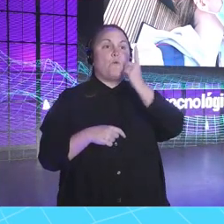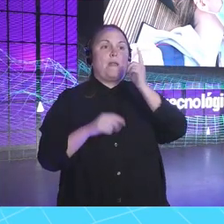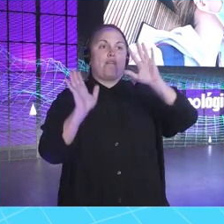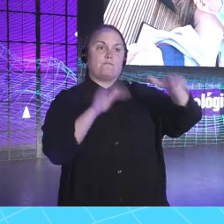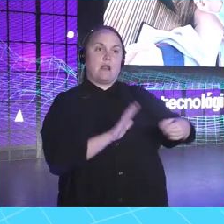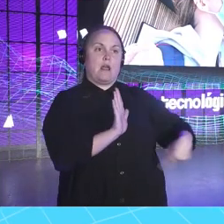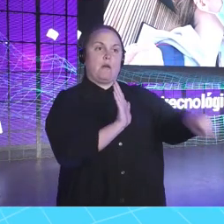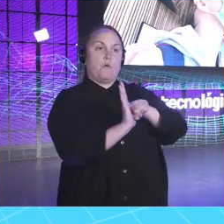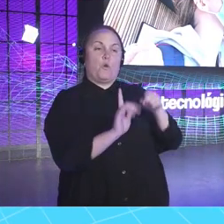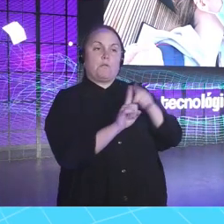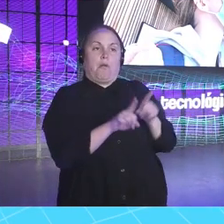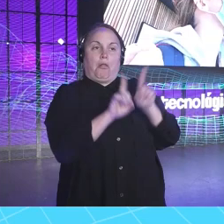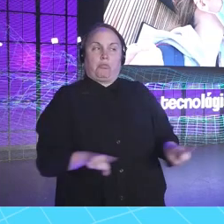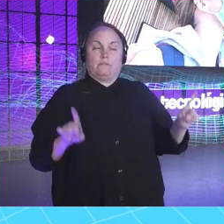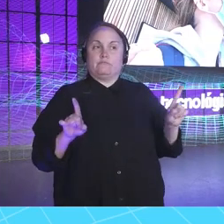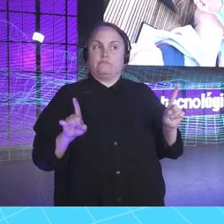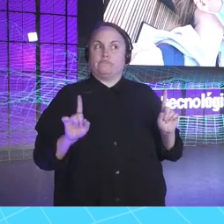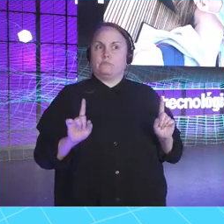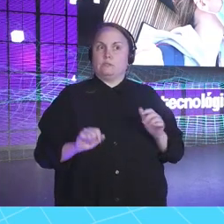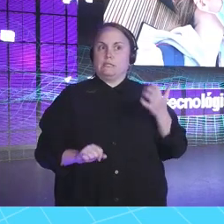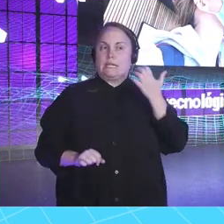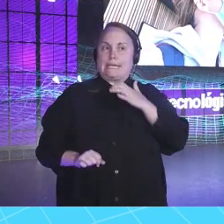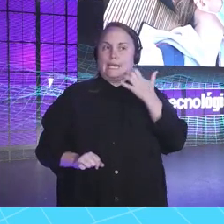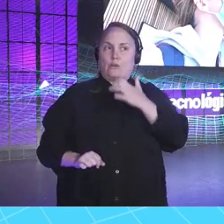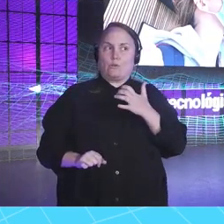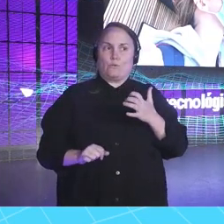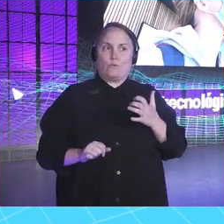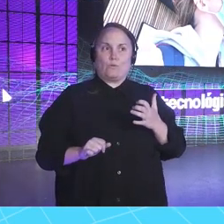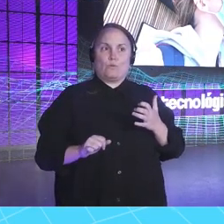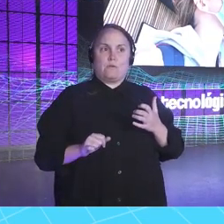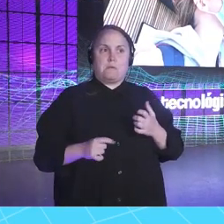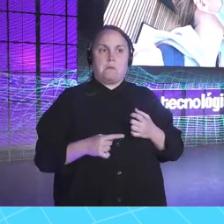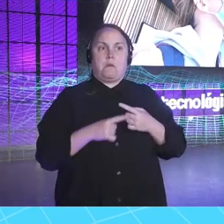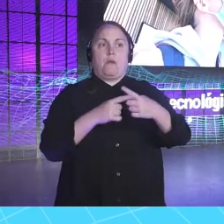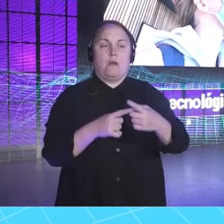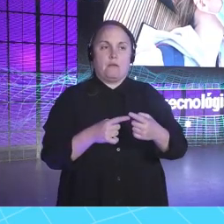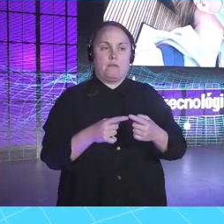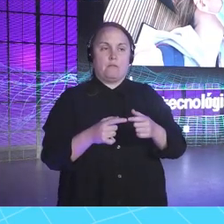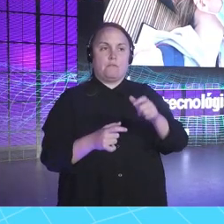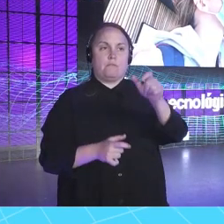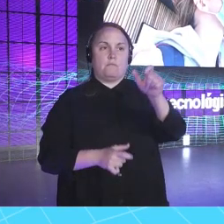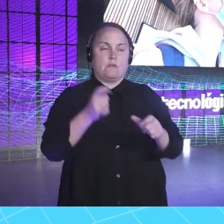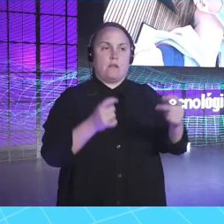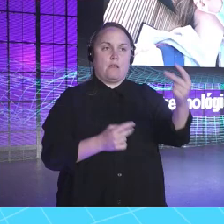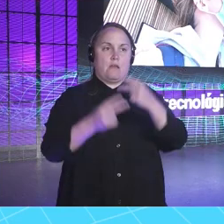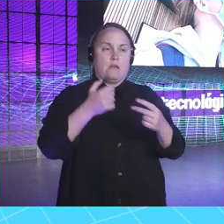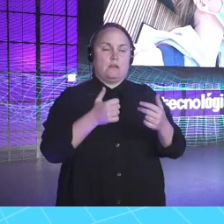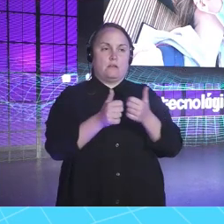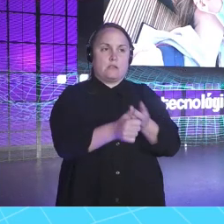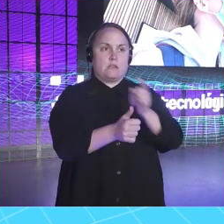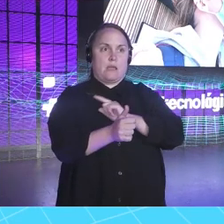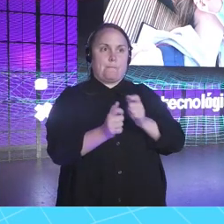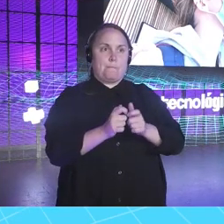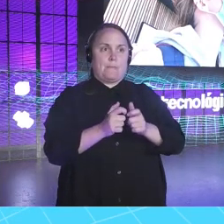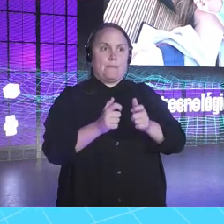se viera y poco a poco me sentía como raro porque empezó a crecer y a seguir a la gente hasta que un día